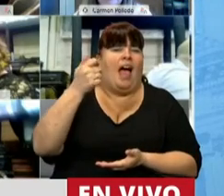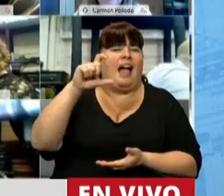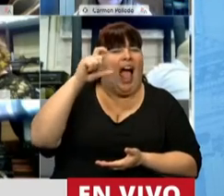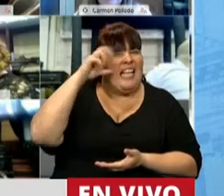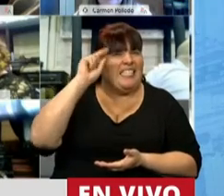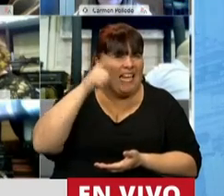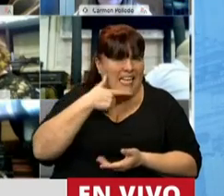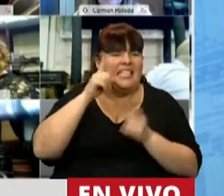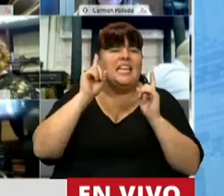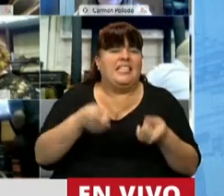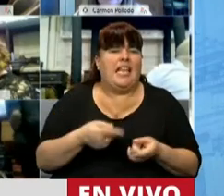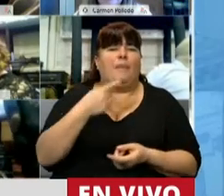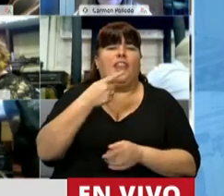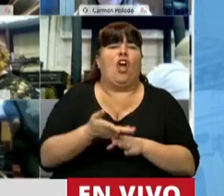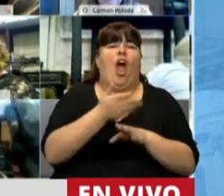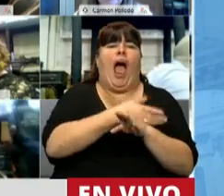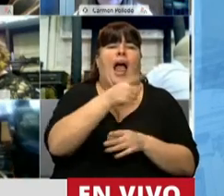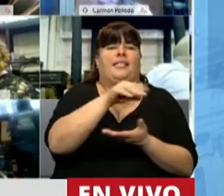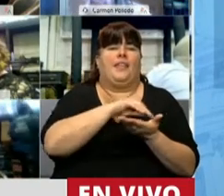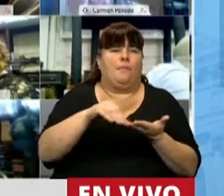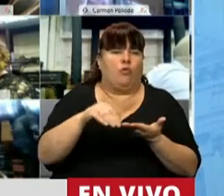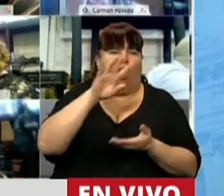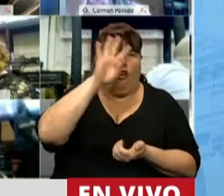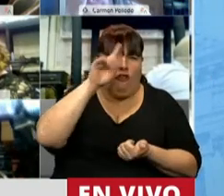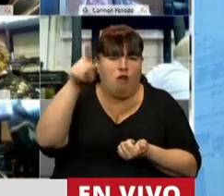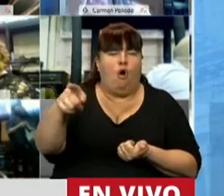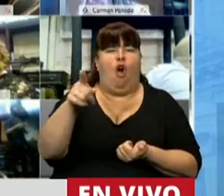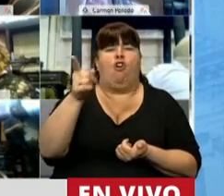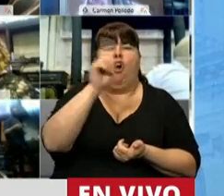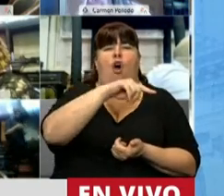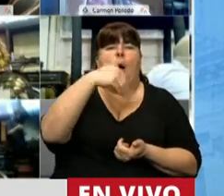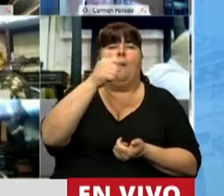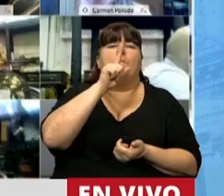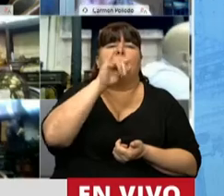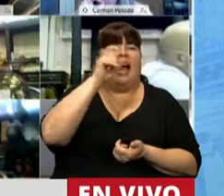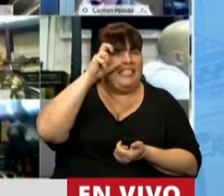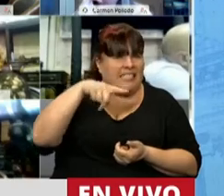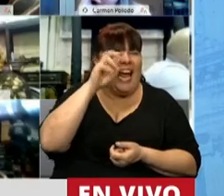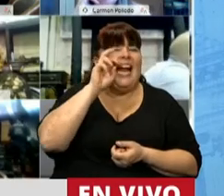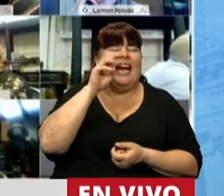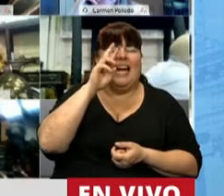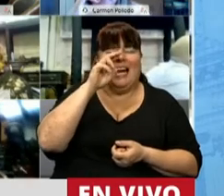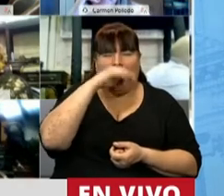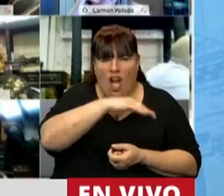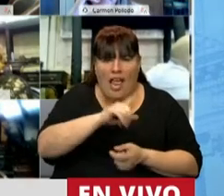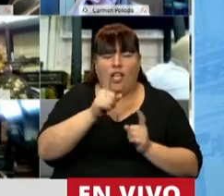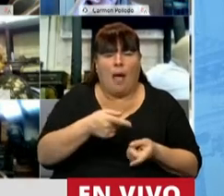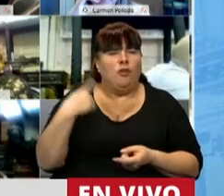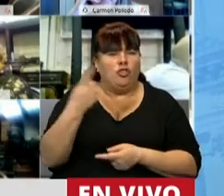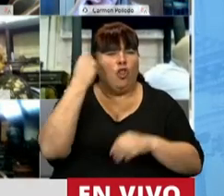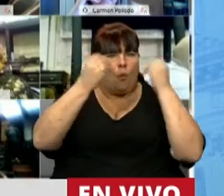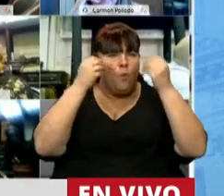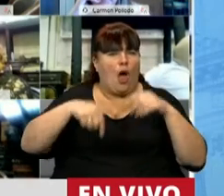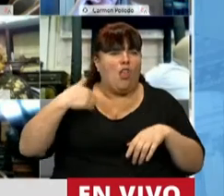Cáceres, como también lo que decía antes el diputado de Formosa o Lorena Madsen, también de Río Negro. Muy preocupados estamos